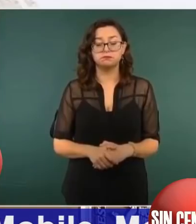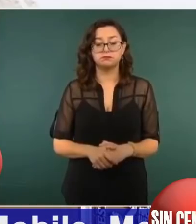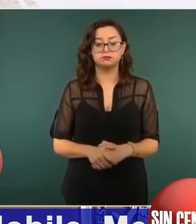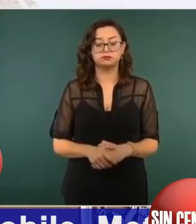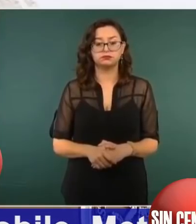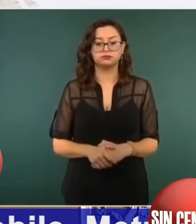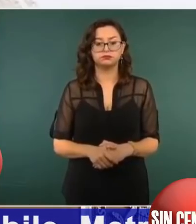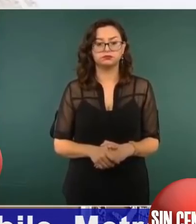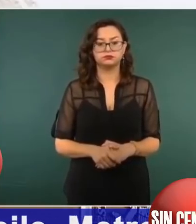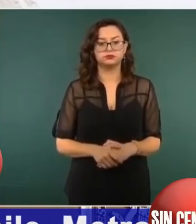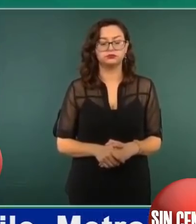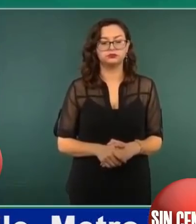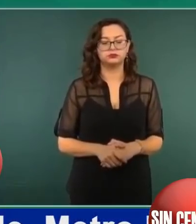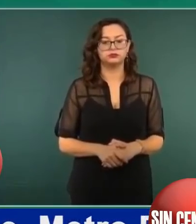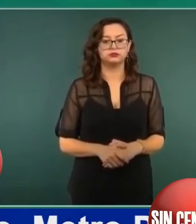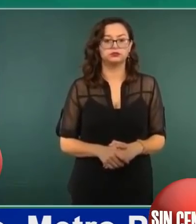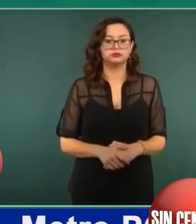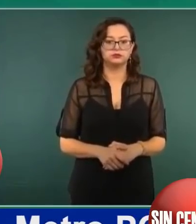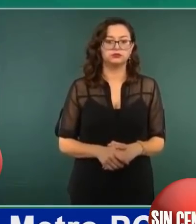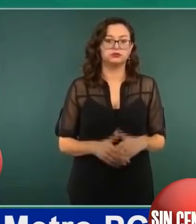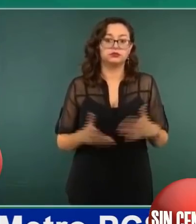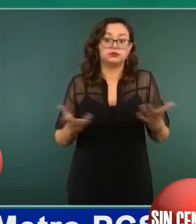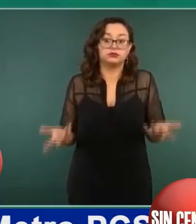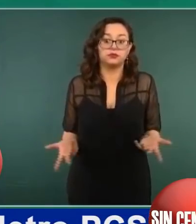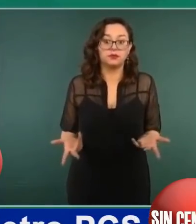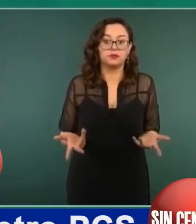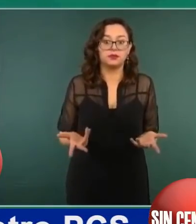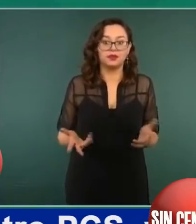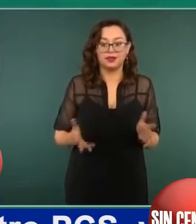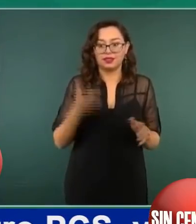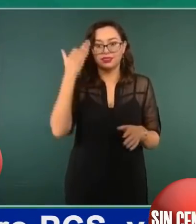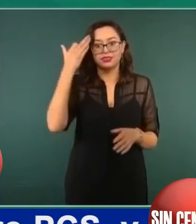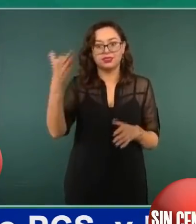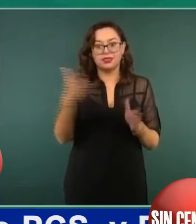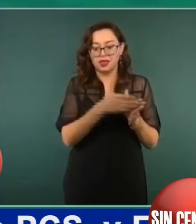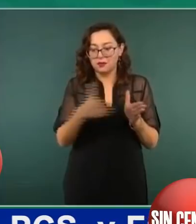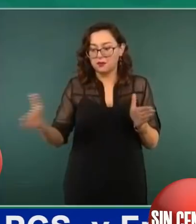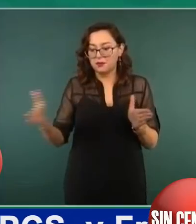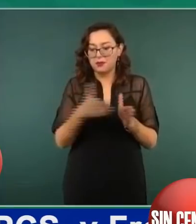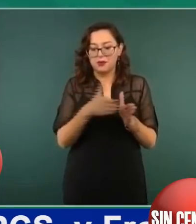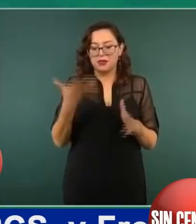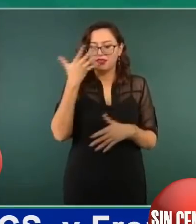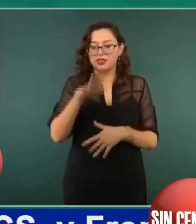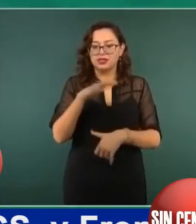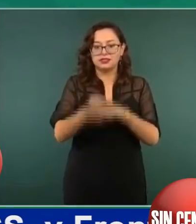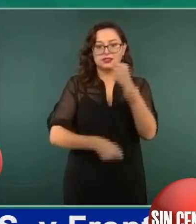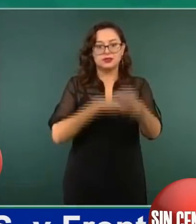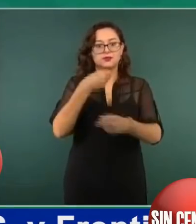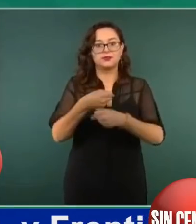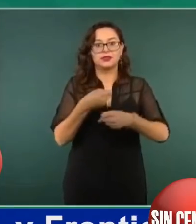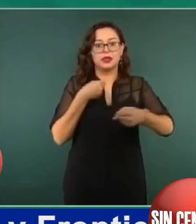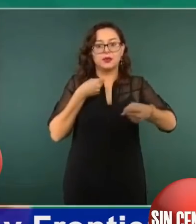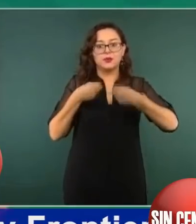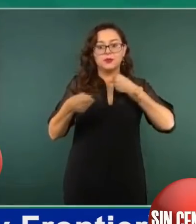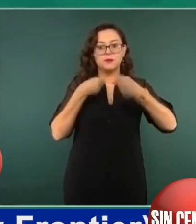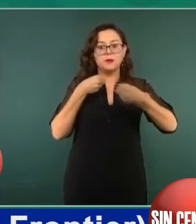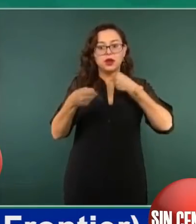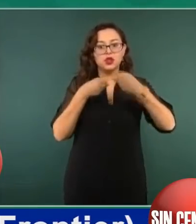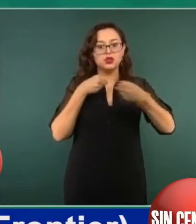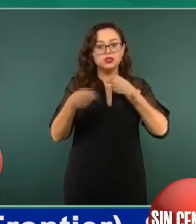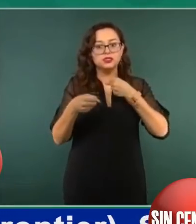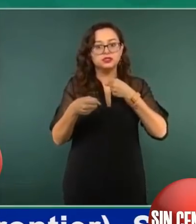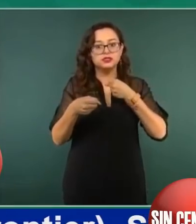Y ya ni hablar de los periodistas de ese entonces. Es la prensa más libre,